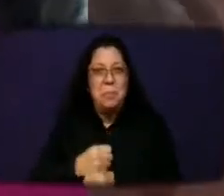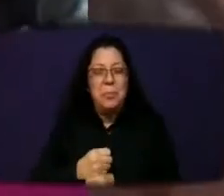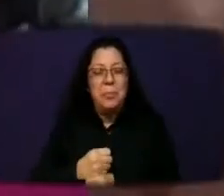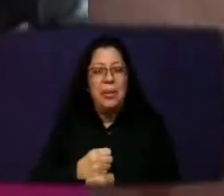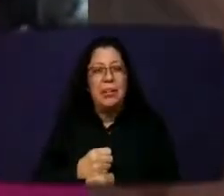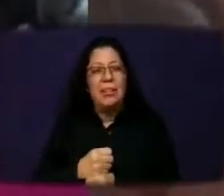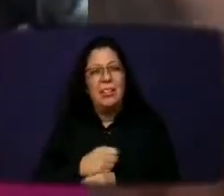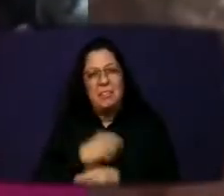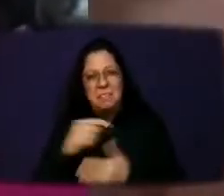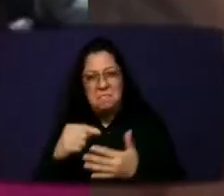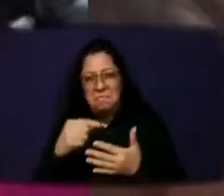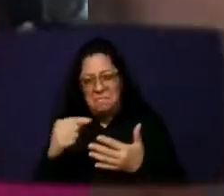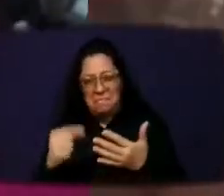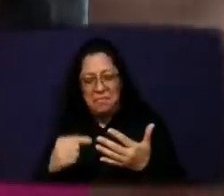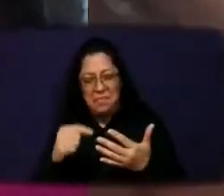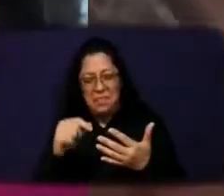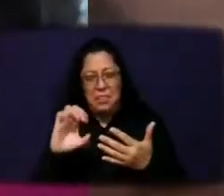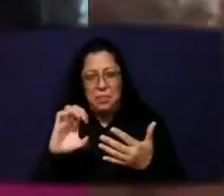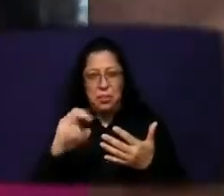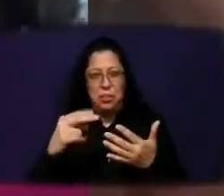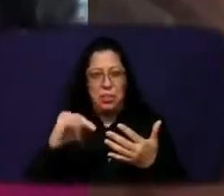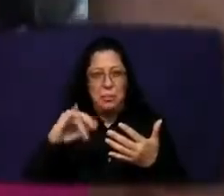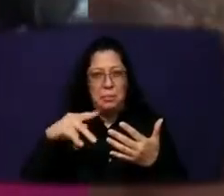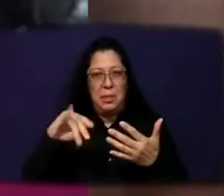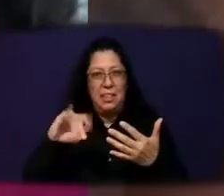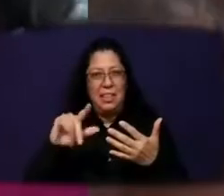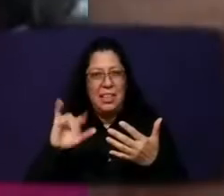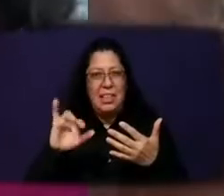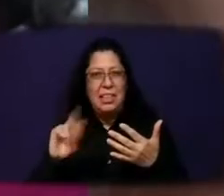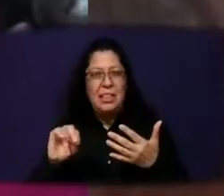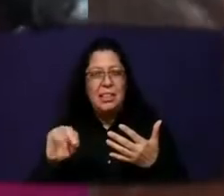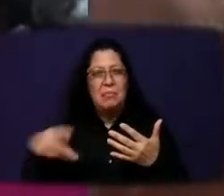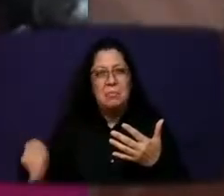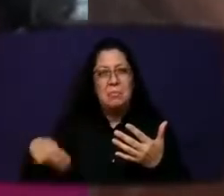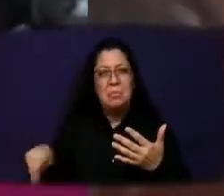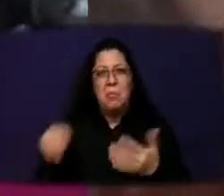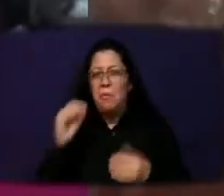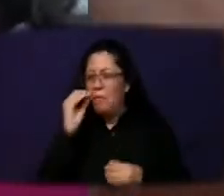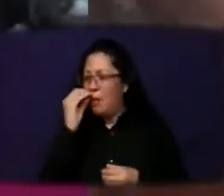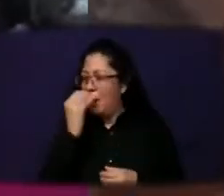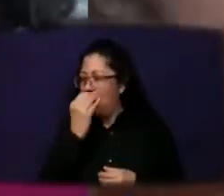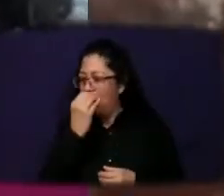Alache y chipilín, flores moradas,